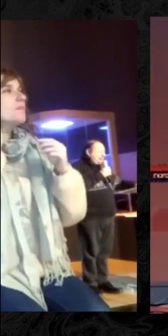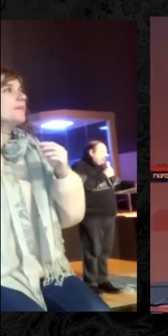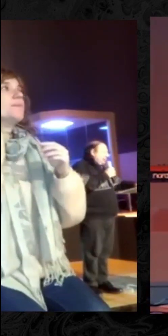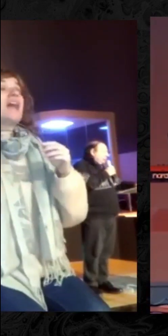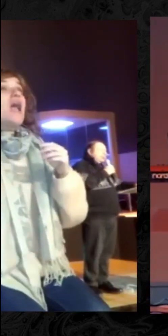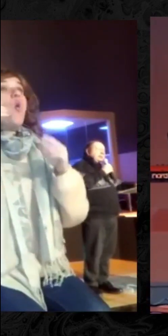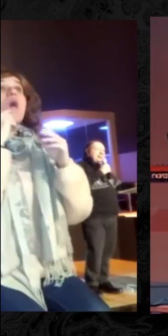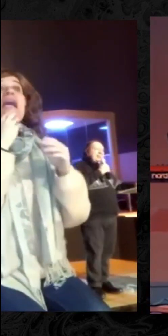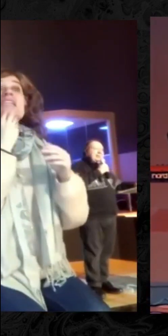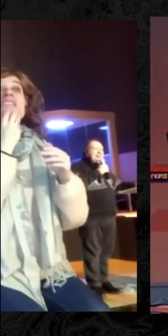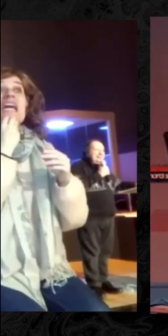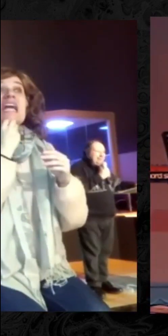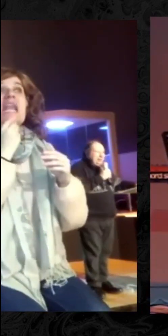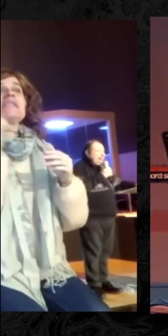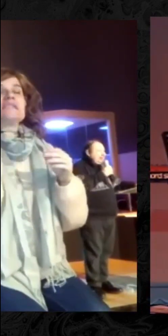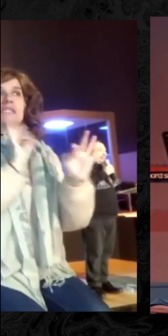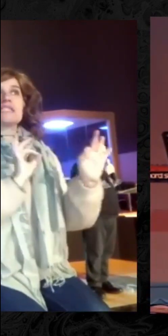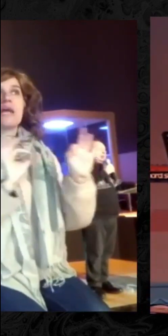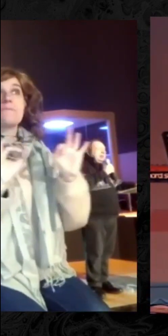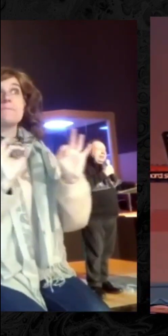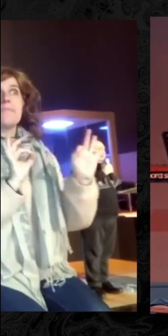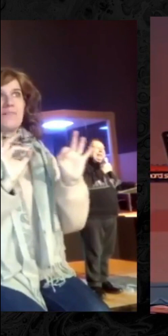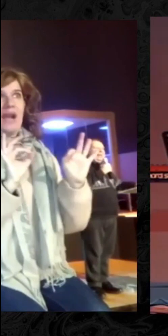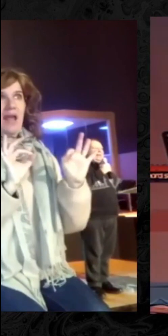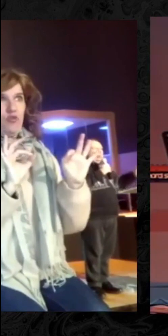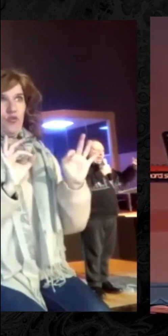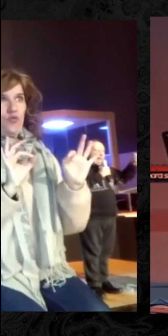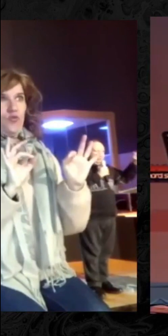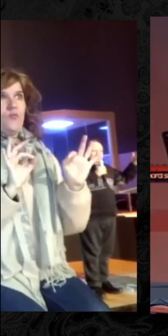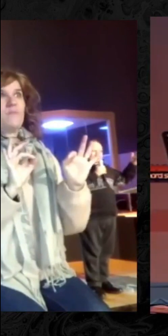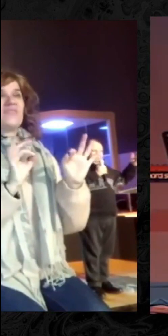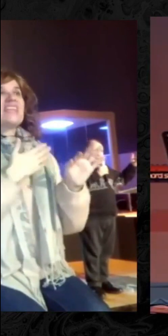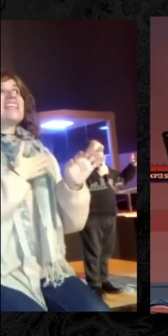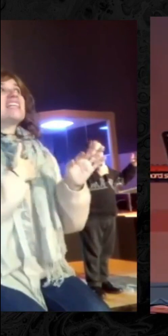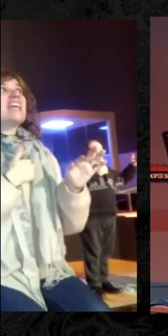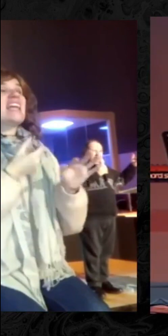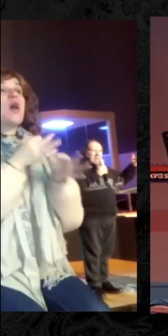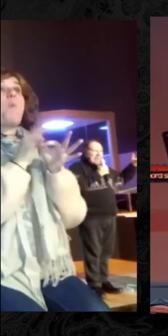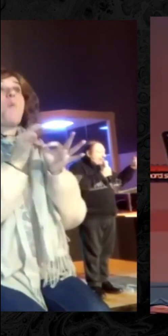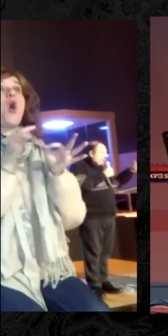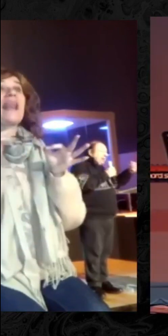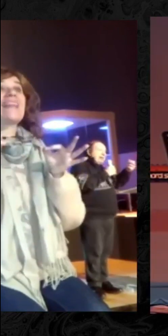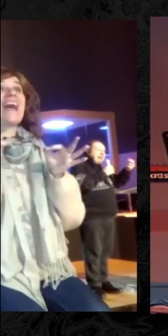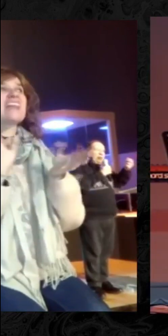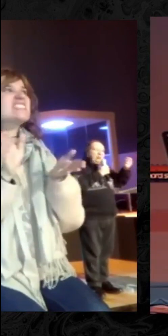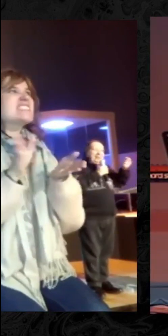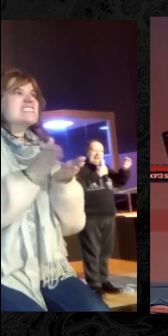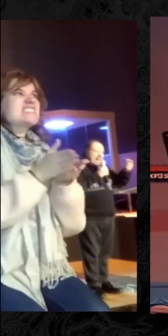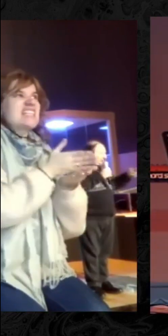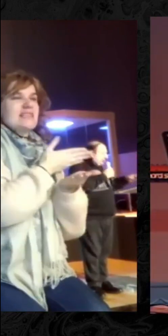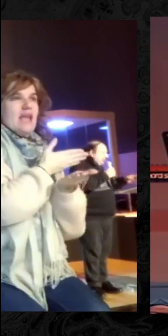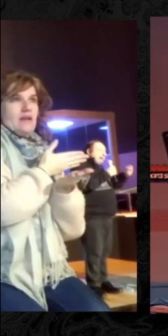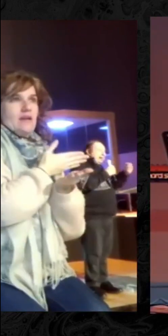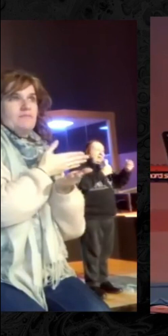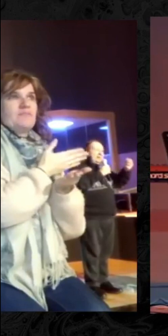lo que están sacando es el sistema del Anticristo quieren quitar la moneda ya quieren quitar el los billetes